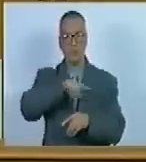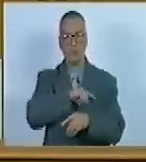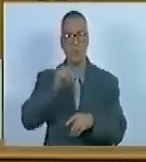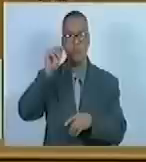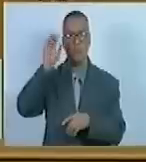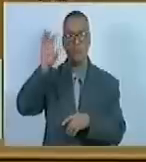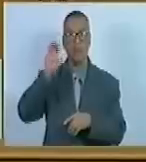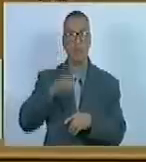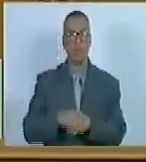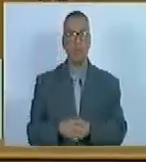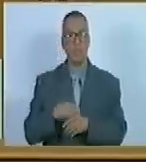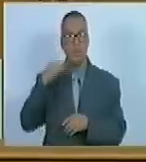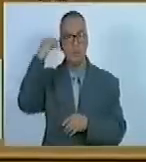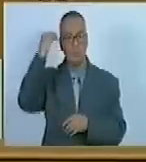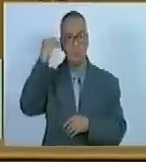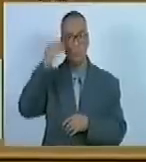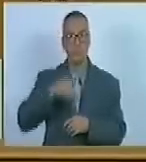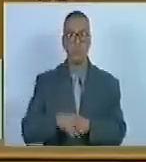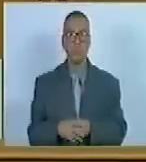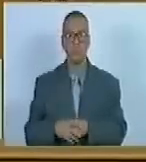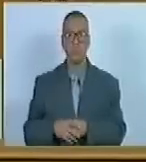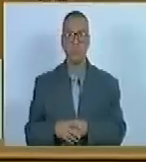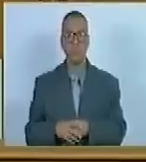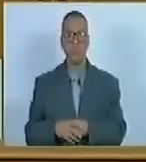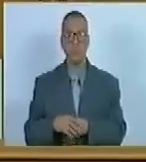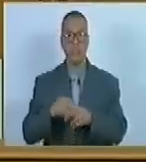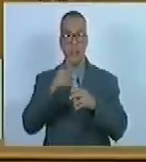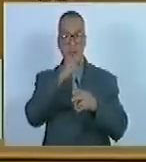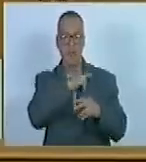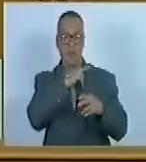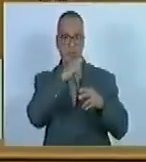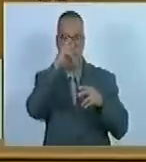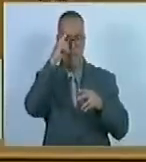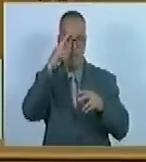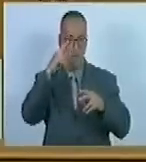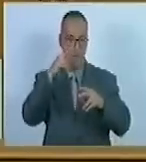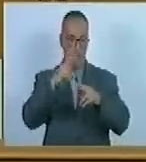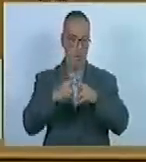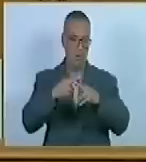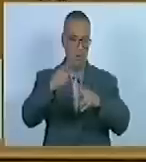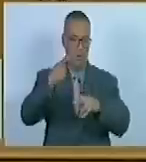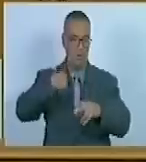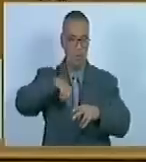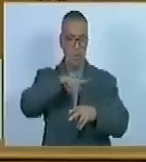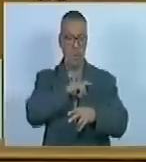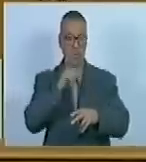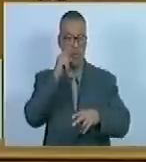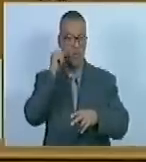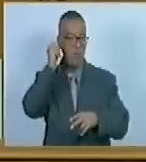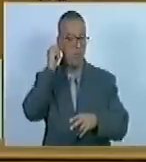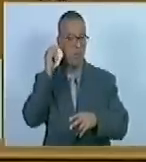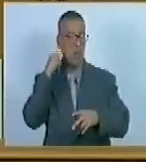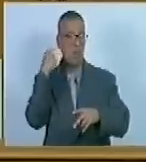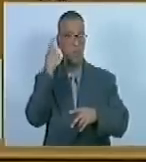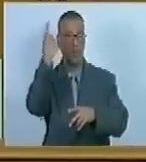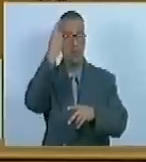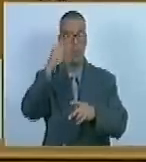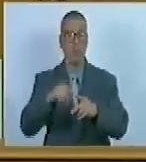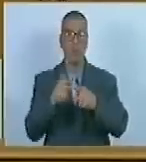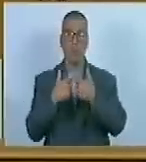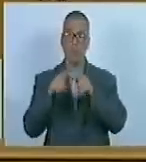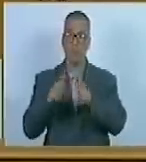país, considerando que en honor a nuestros héroes y heroínas independentistas